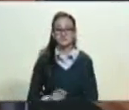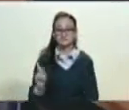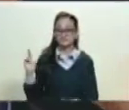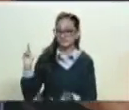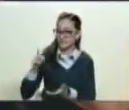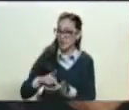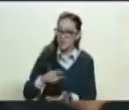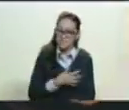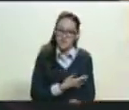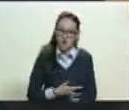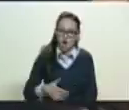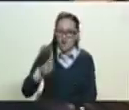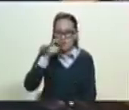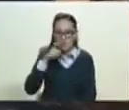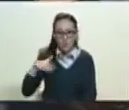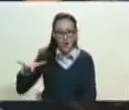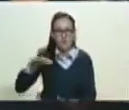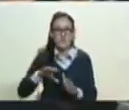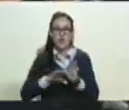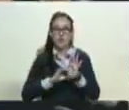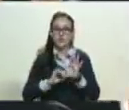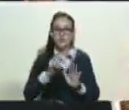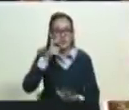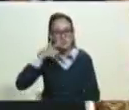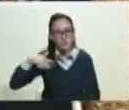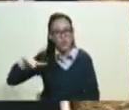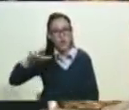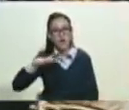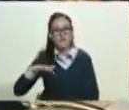Llegamos hecho pueblo constituyente originario.